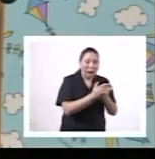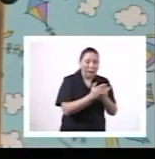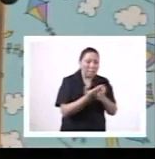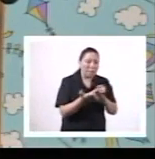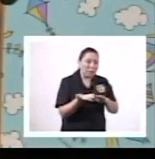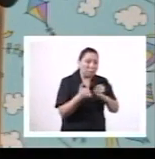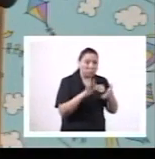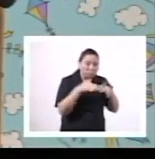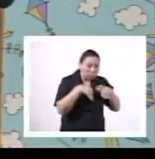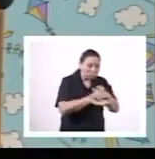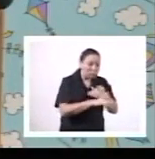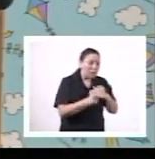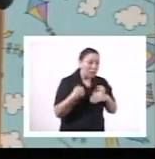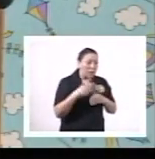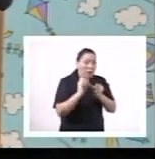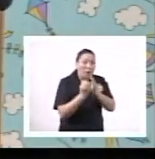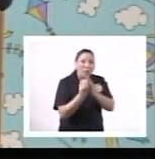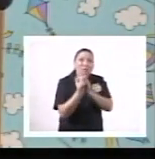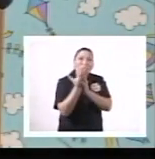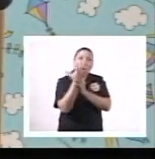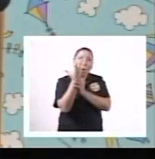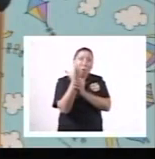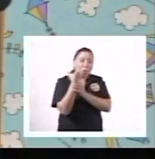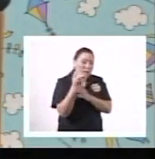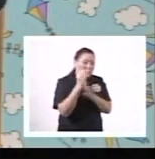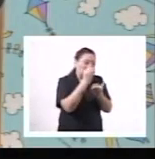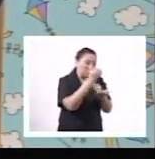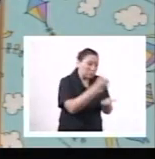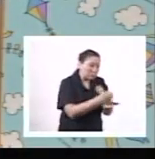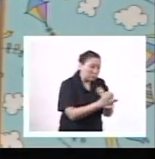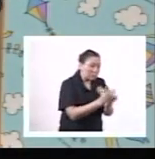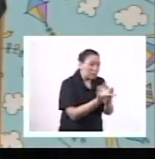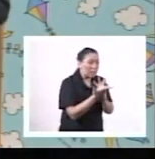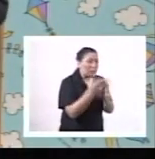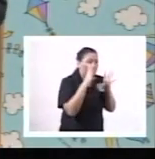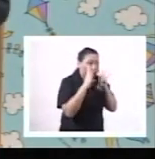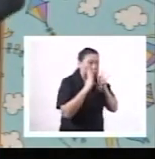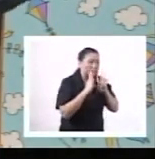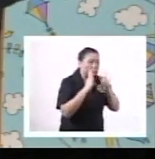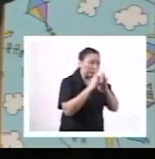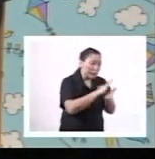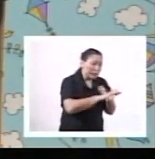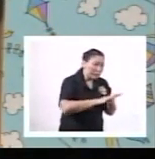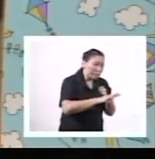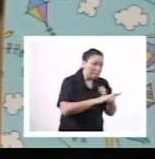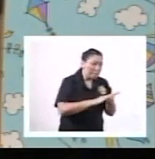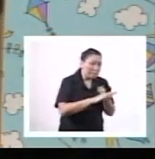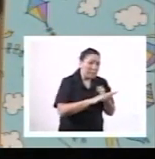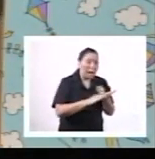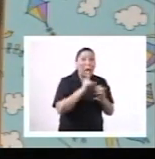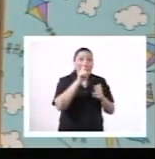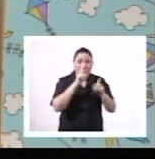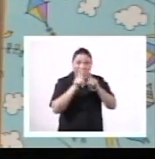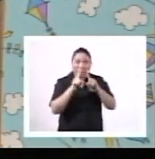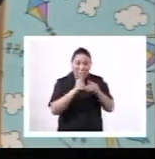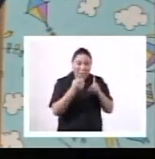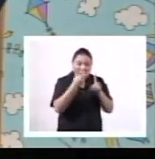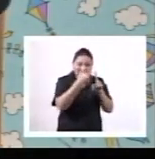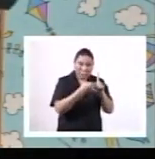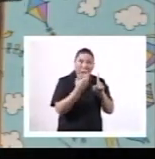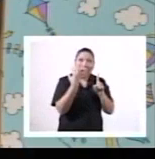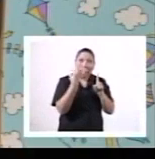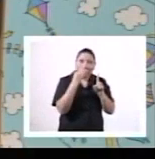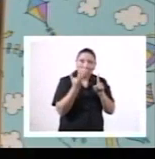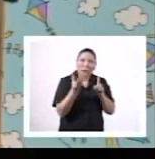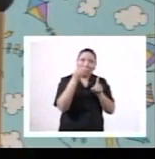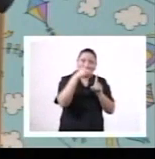el primero de noviembre, el Día de Todos los Santos, la señora iba a ver a su hijo y compartía chilacayotes y